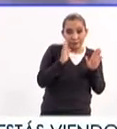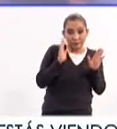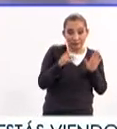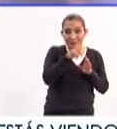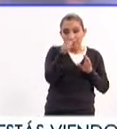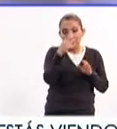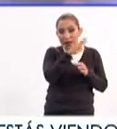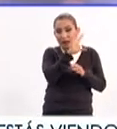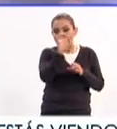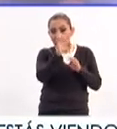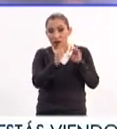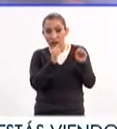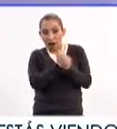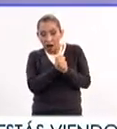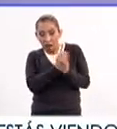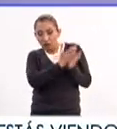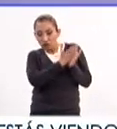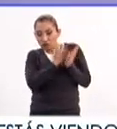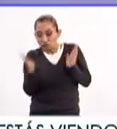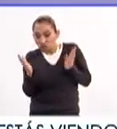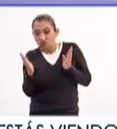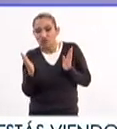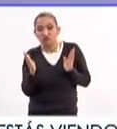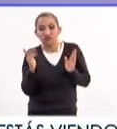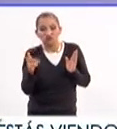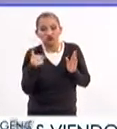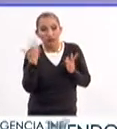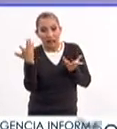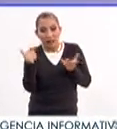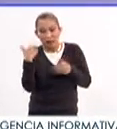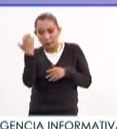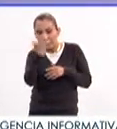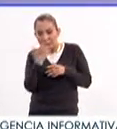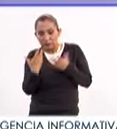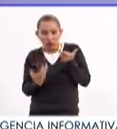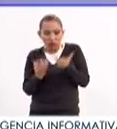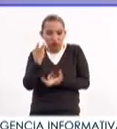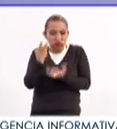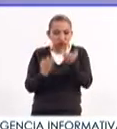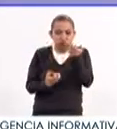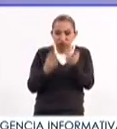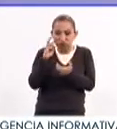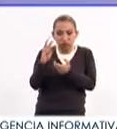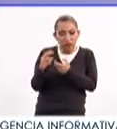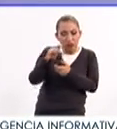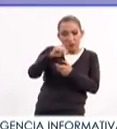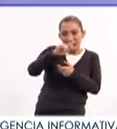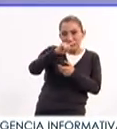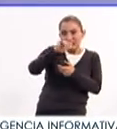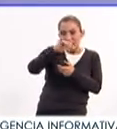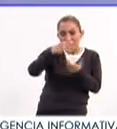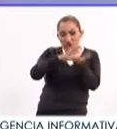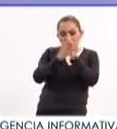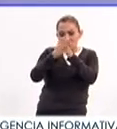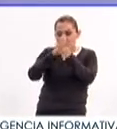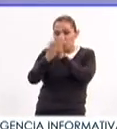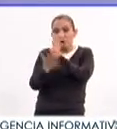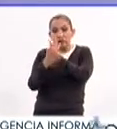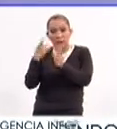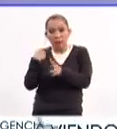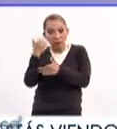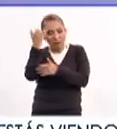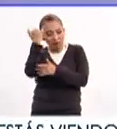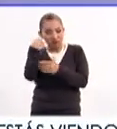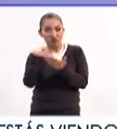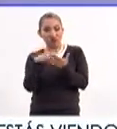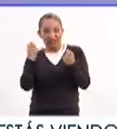de medio siglo, que pues se hizo ese caldero ebullicioso del mestizaje, pues empezarnos otra vez a replantear